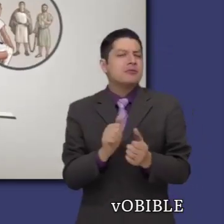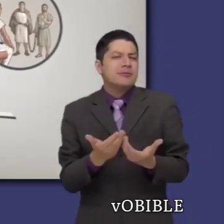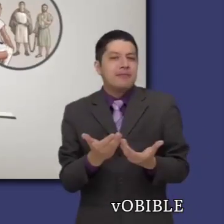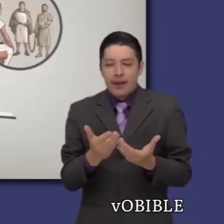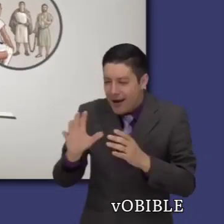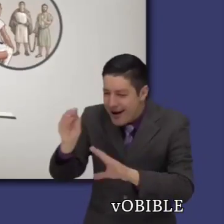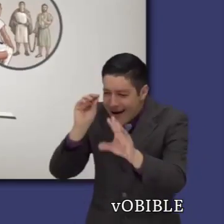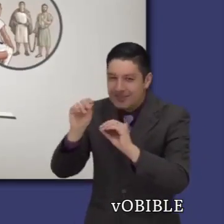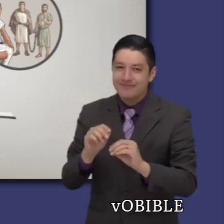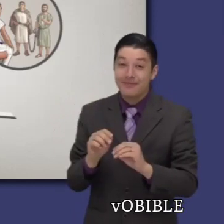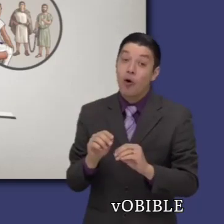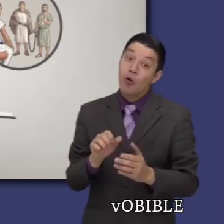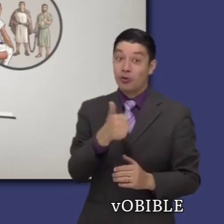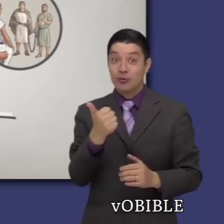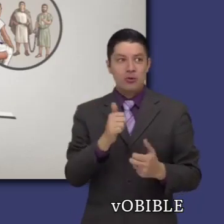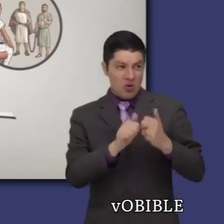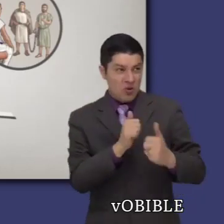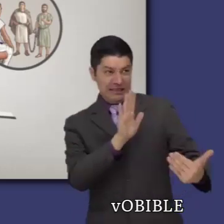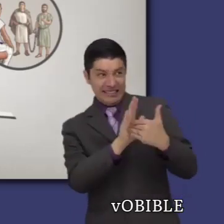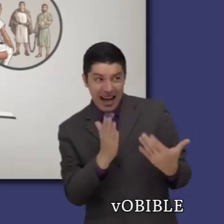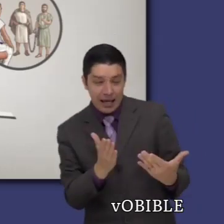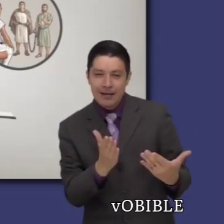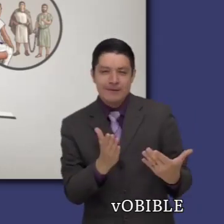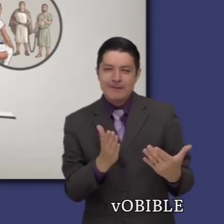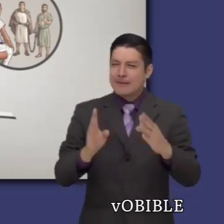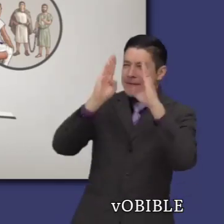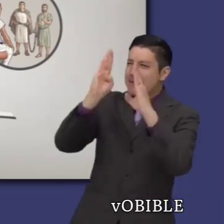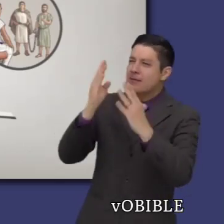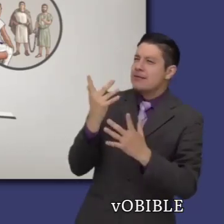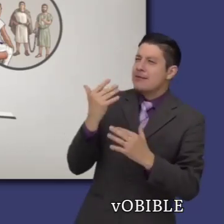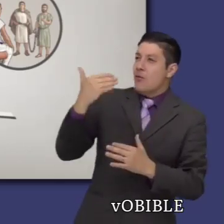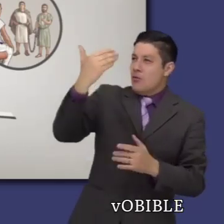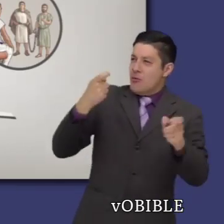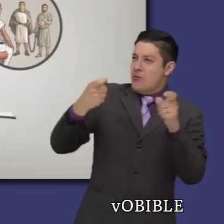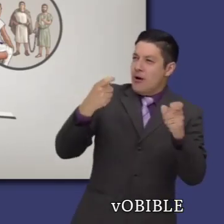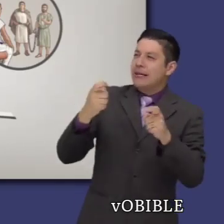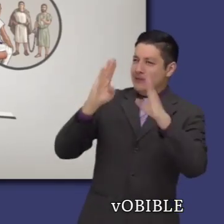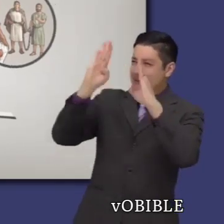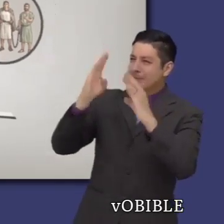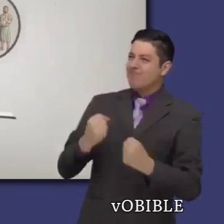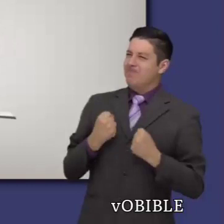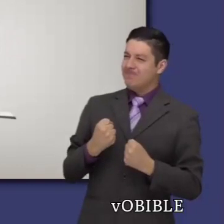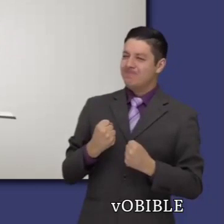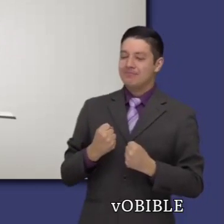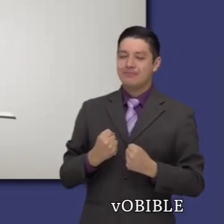y en que debemos estar dispuestos a pasar por pruebas mientras esperamos que venga el reino de Dios.